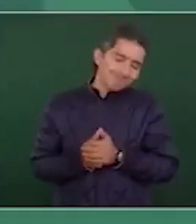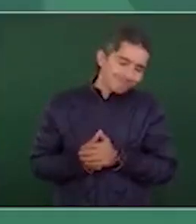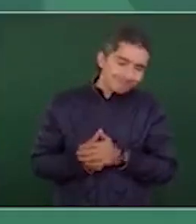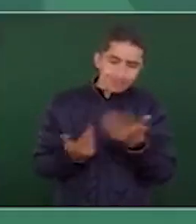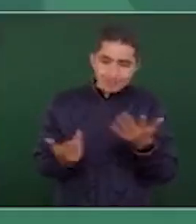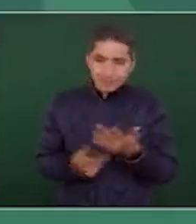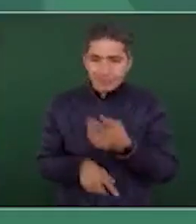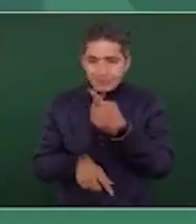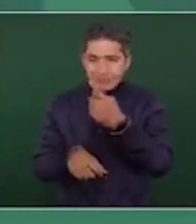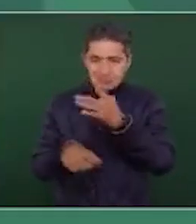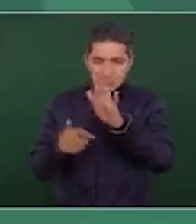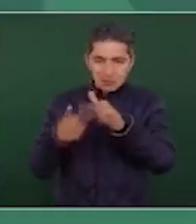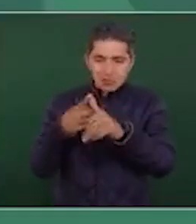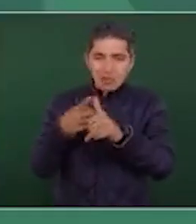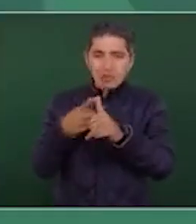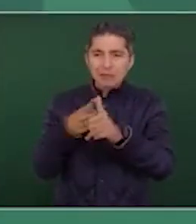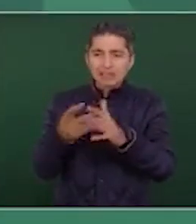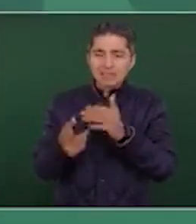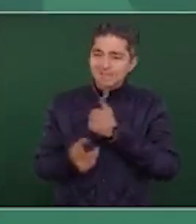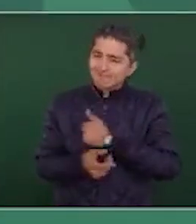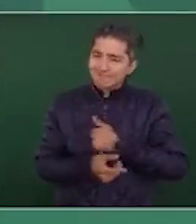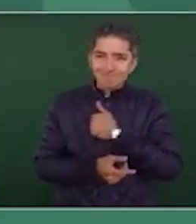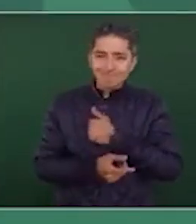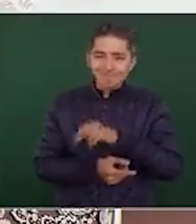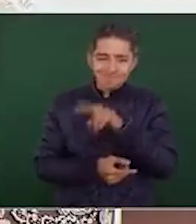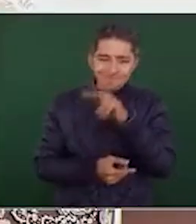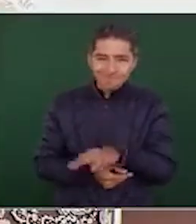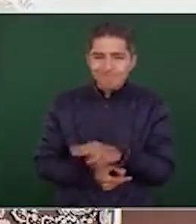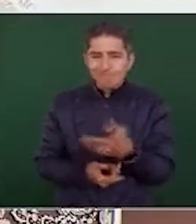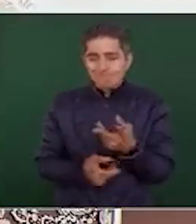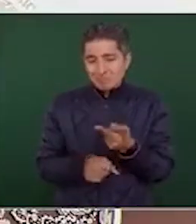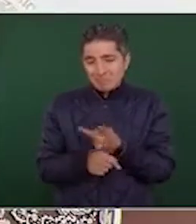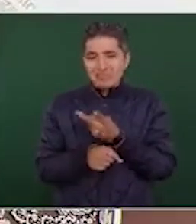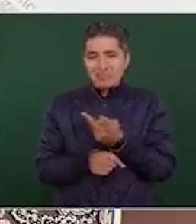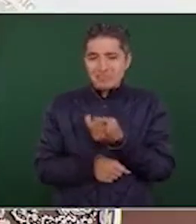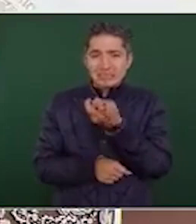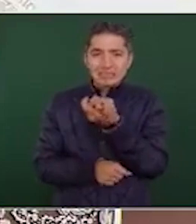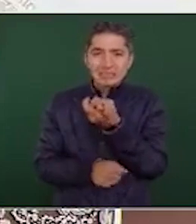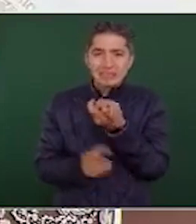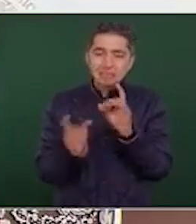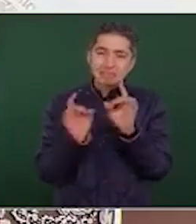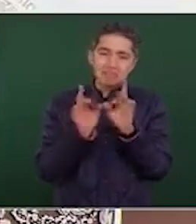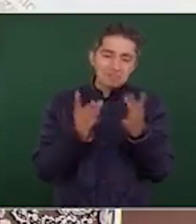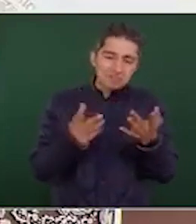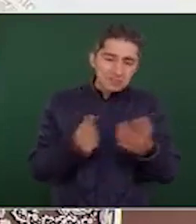lamentable que se haya presentado esta situación